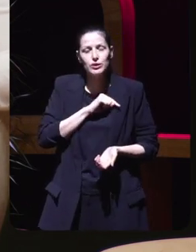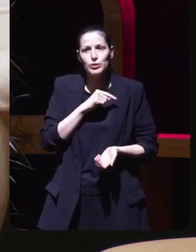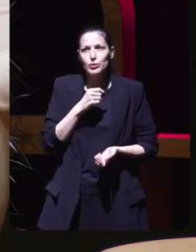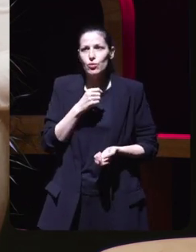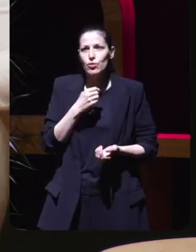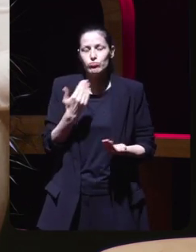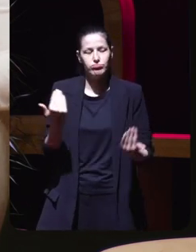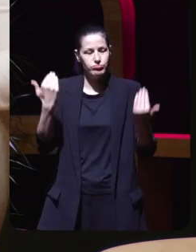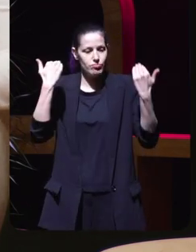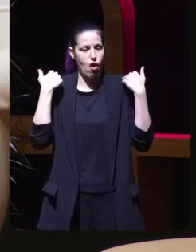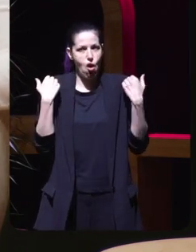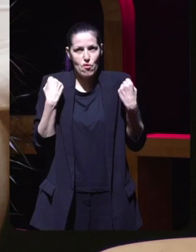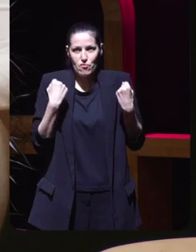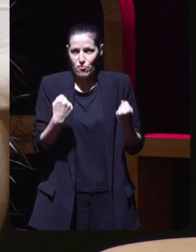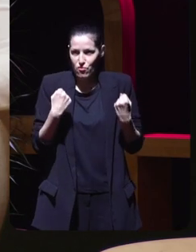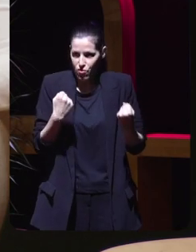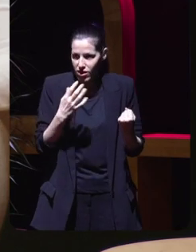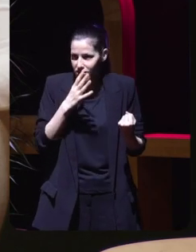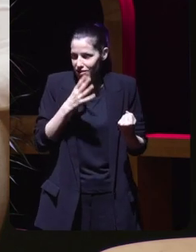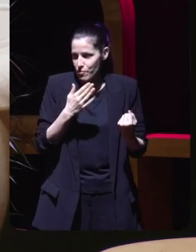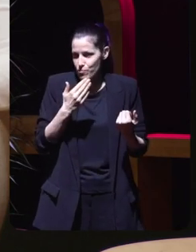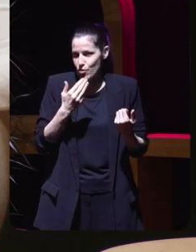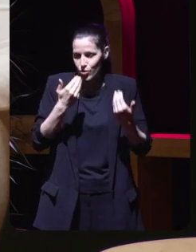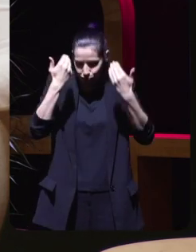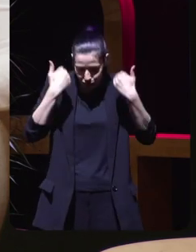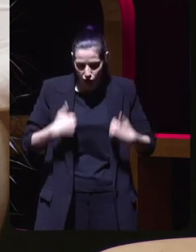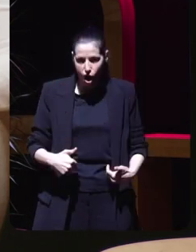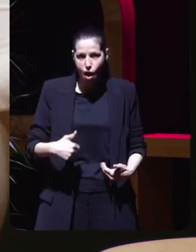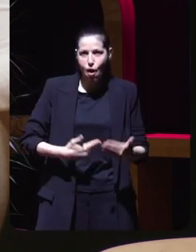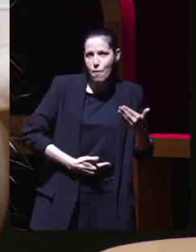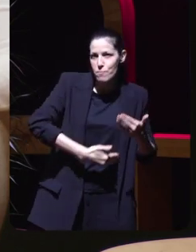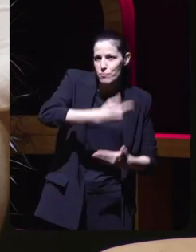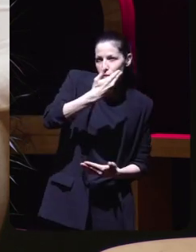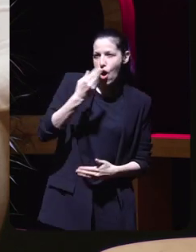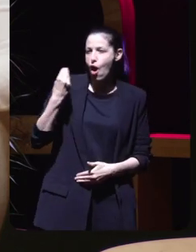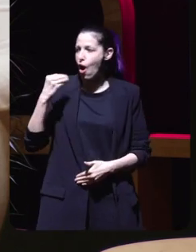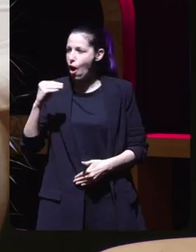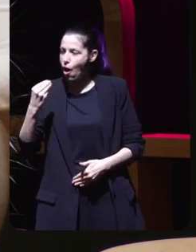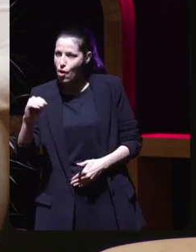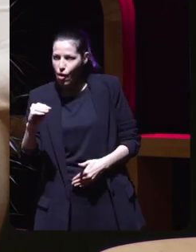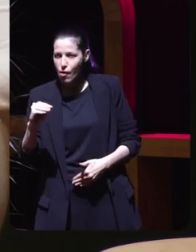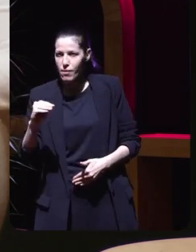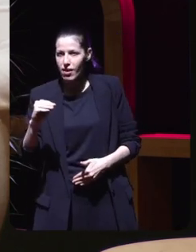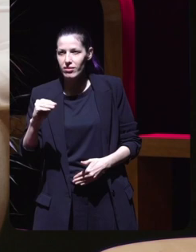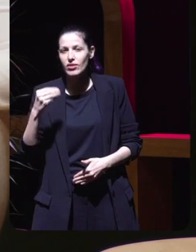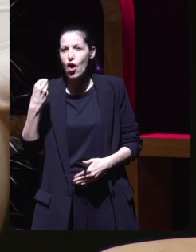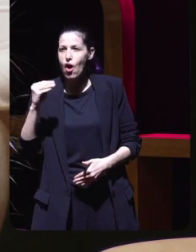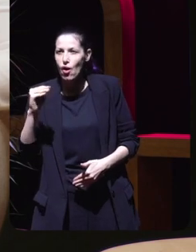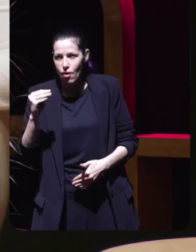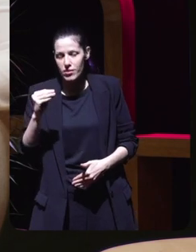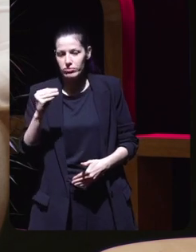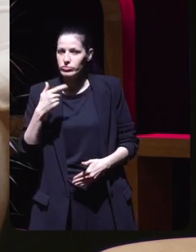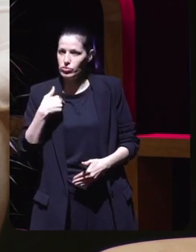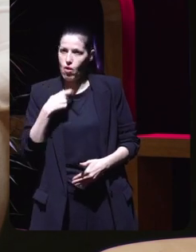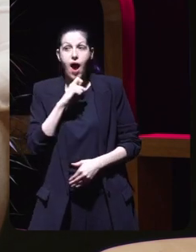de no como de una lista Nova de representar a toda una alteración de mujeres sonalistas a que he tenido que decir que no lo pusieron muy muy muy